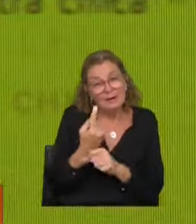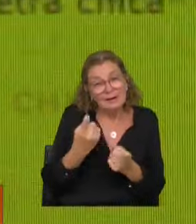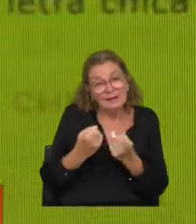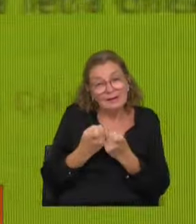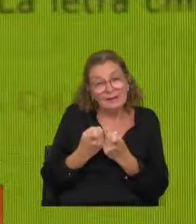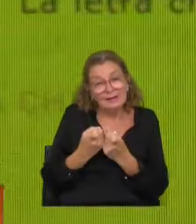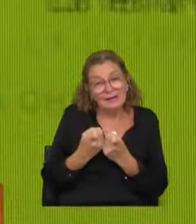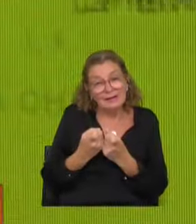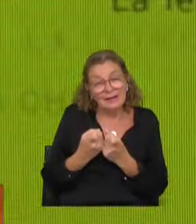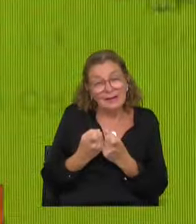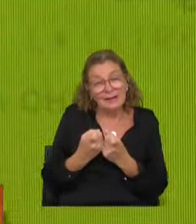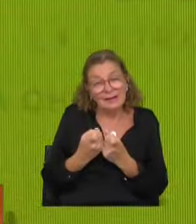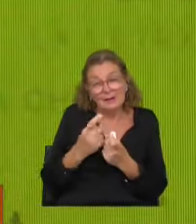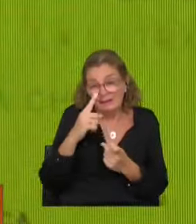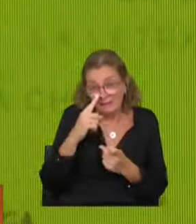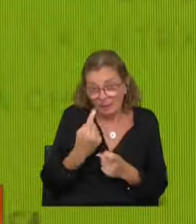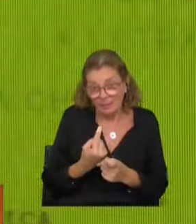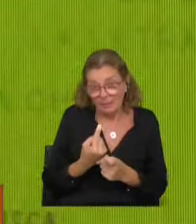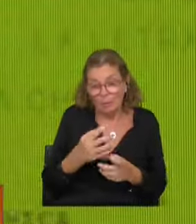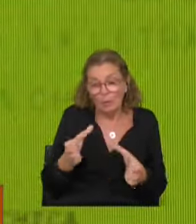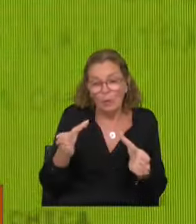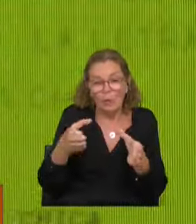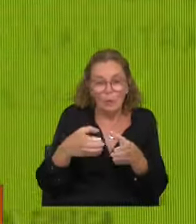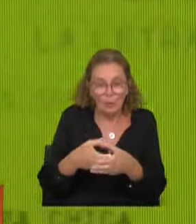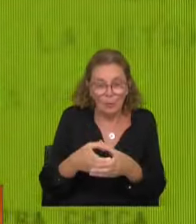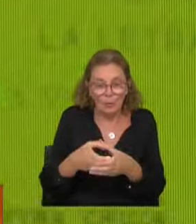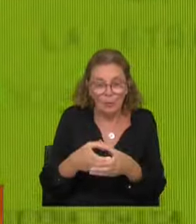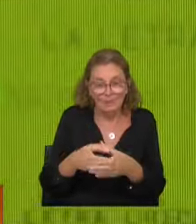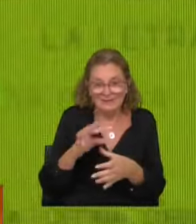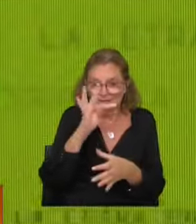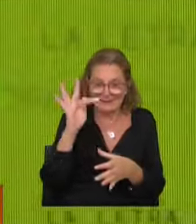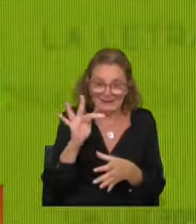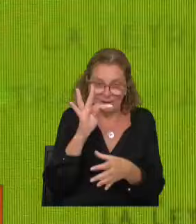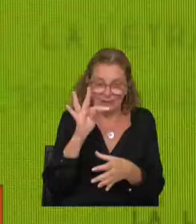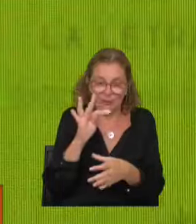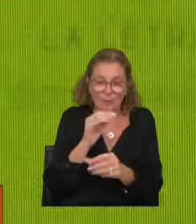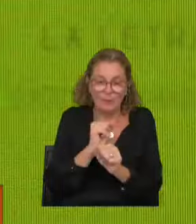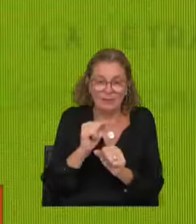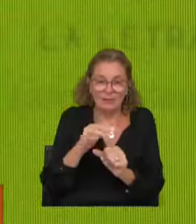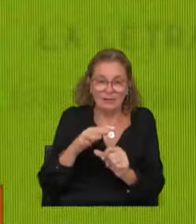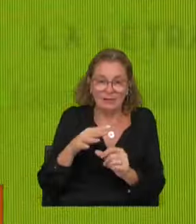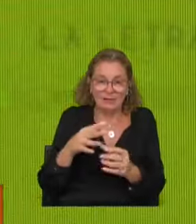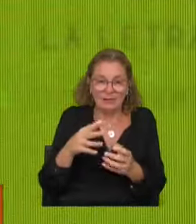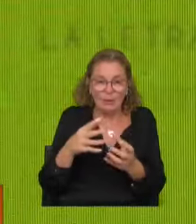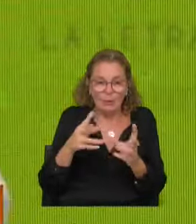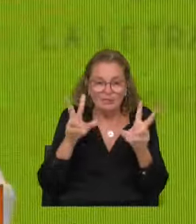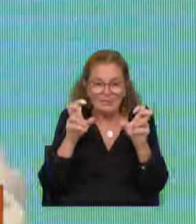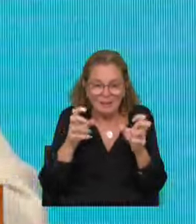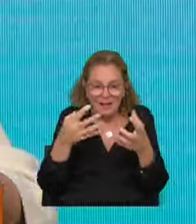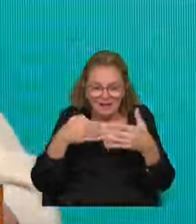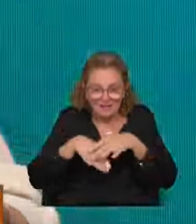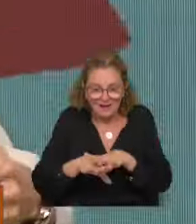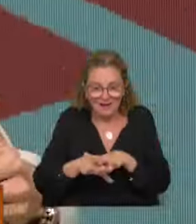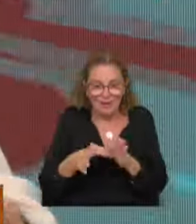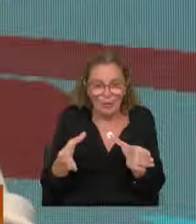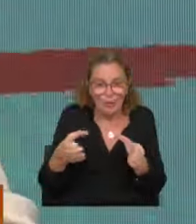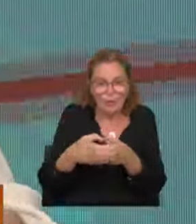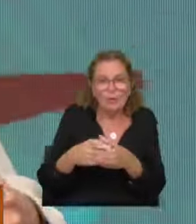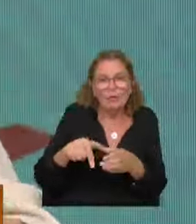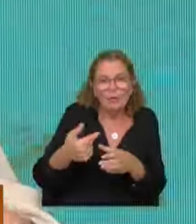eh inmediata Por un equipo eh técnico que pueda generar un abordaje integral y después se requiere ese